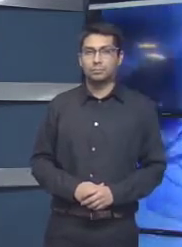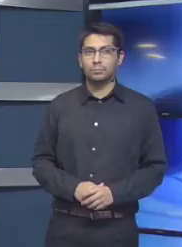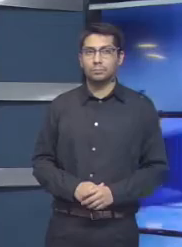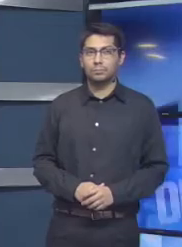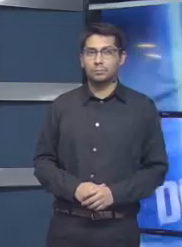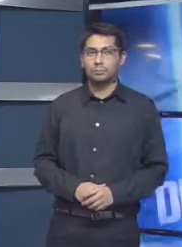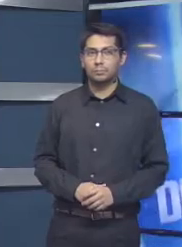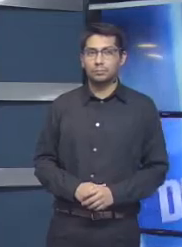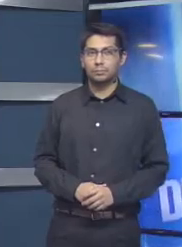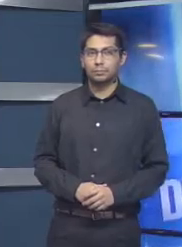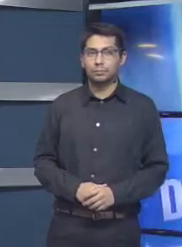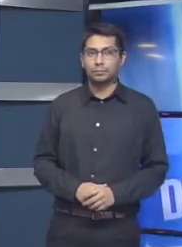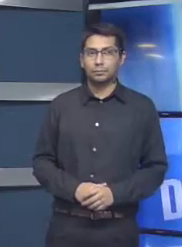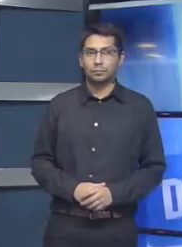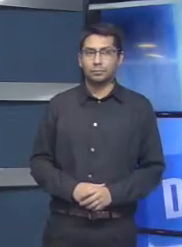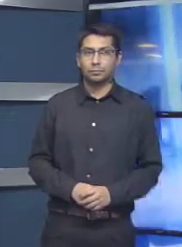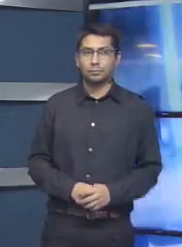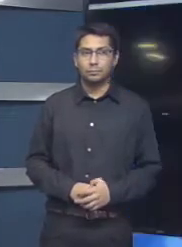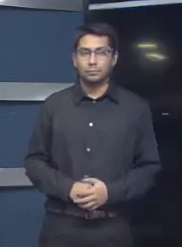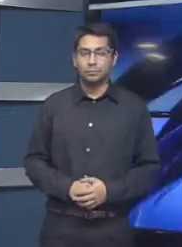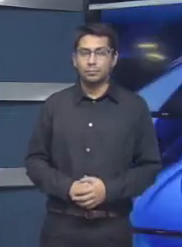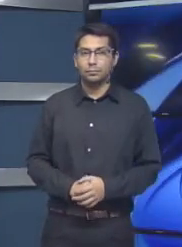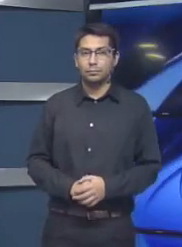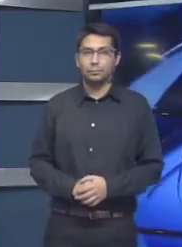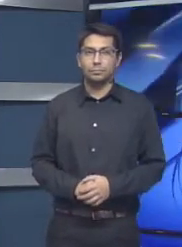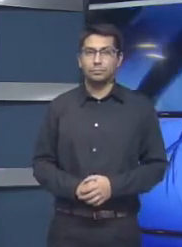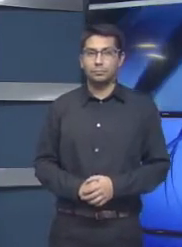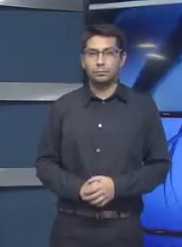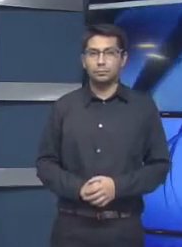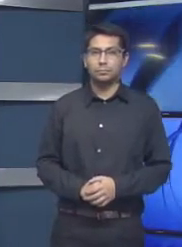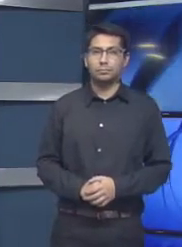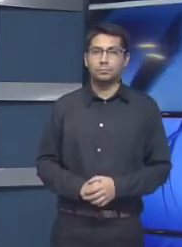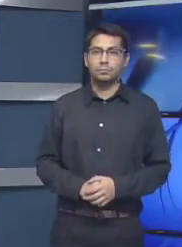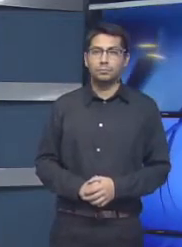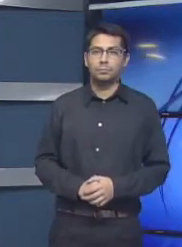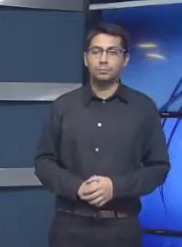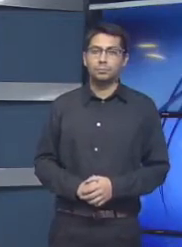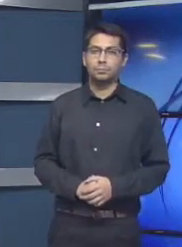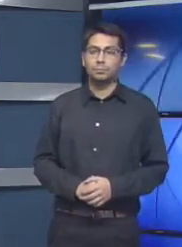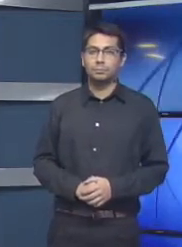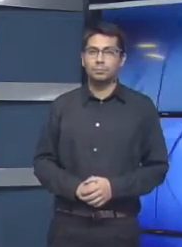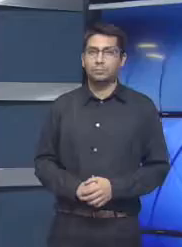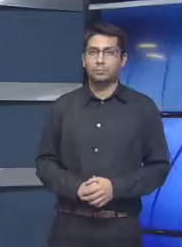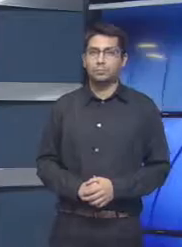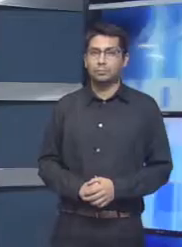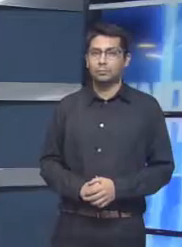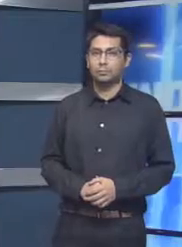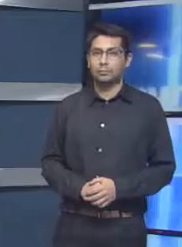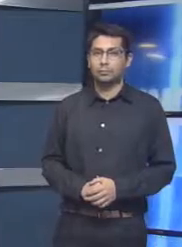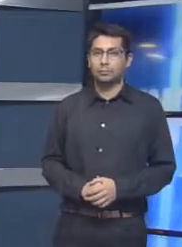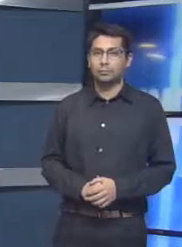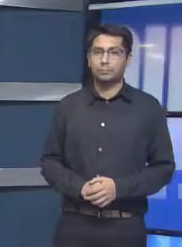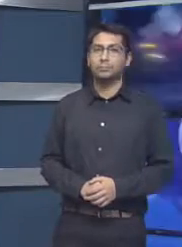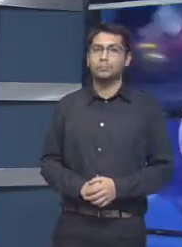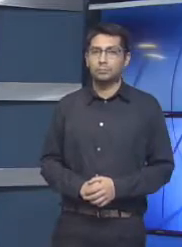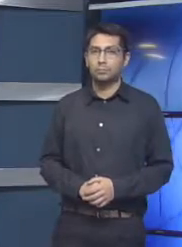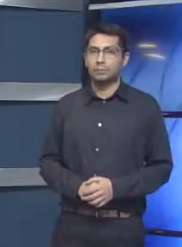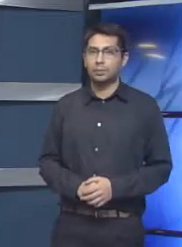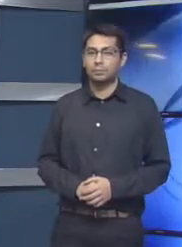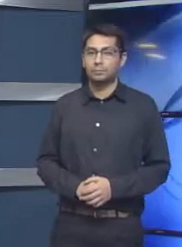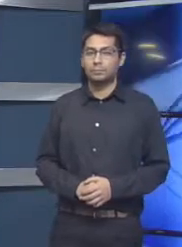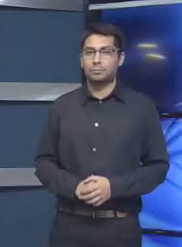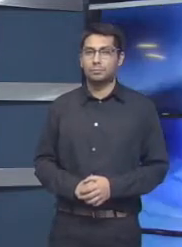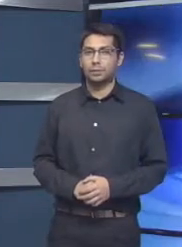se enteran en el precio, de la diferencia de precio entre el contado o el débito a una tarjeta de crédito, optan por el débito.